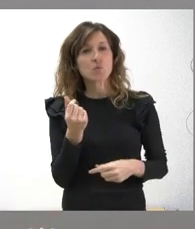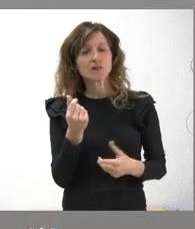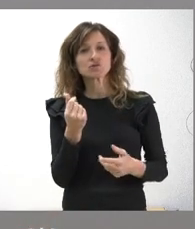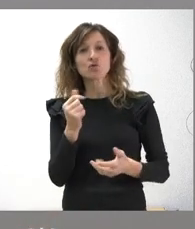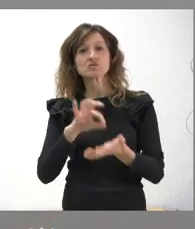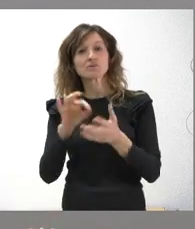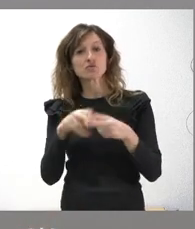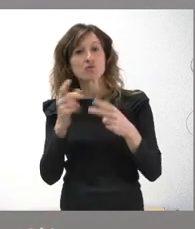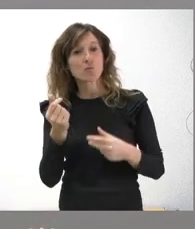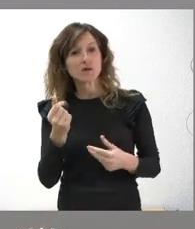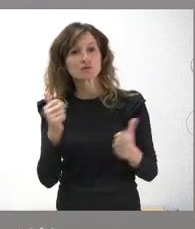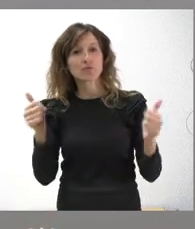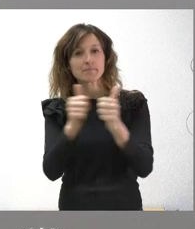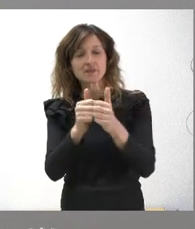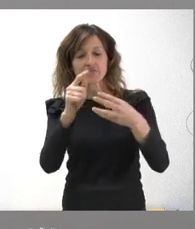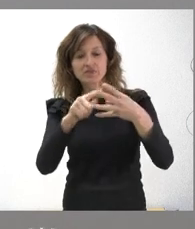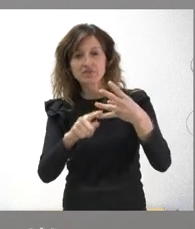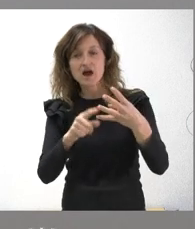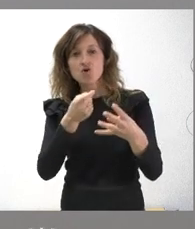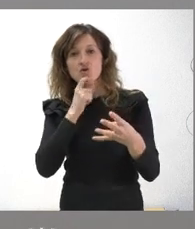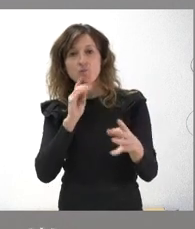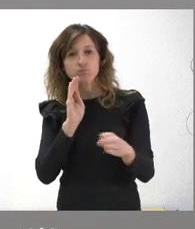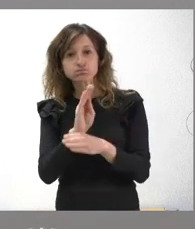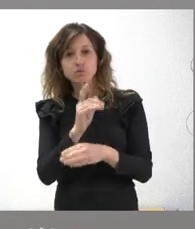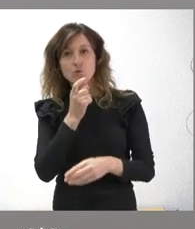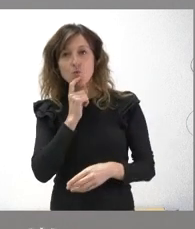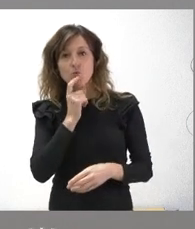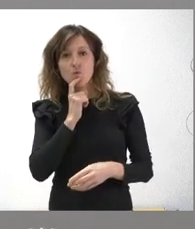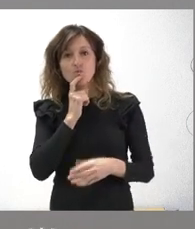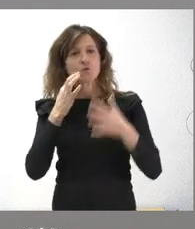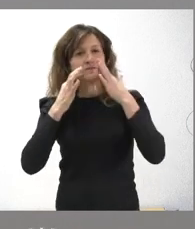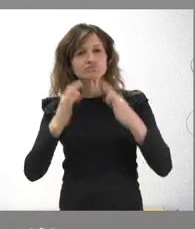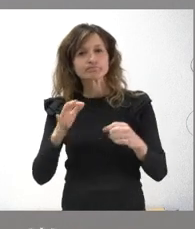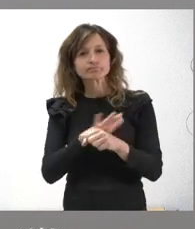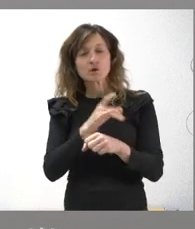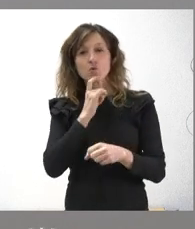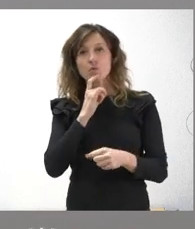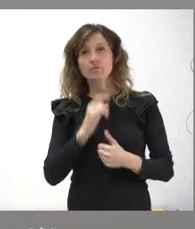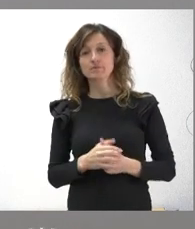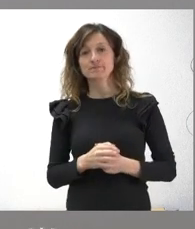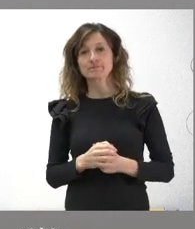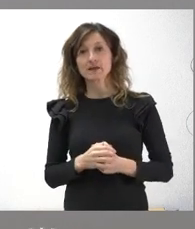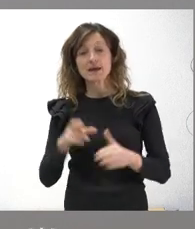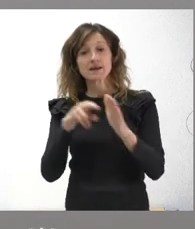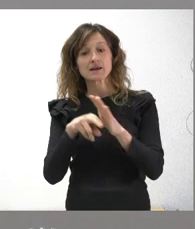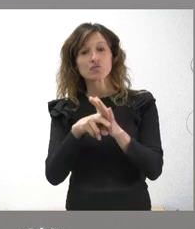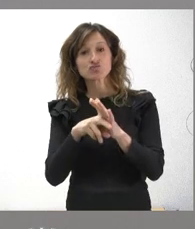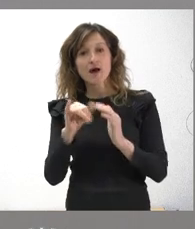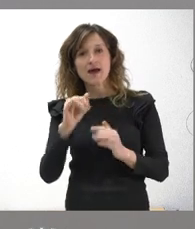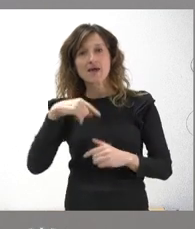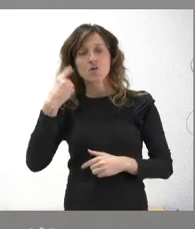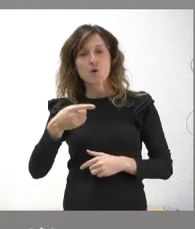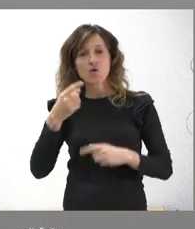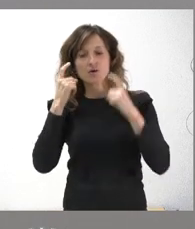servicios sociales Cuánto cuesta la dependencia cómo lo podemos financiar cómo lo podemos asegurar luego nosotros ya con esos recursos haremos el esfuerzo para